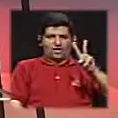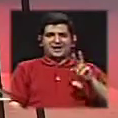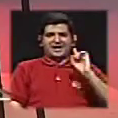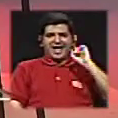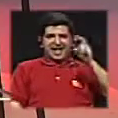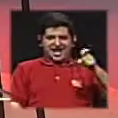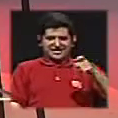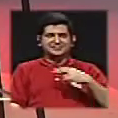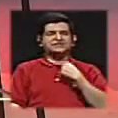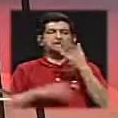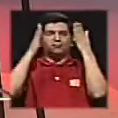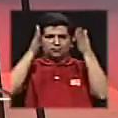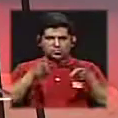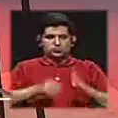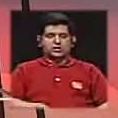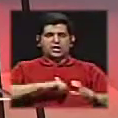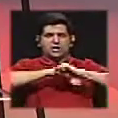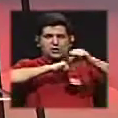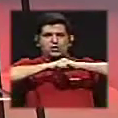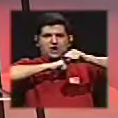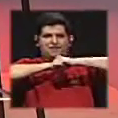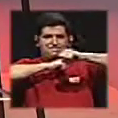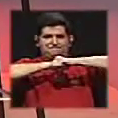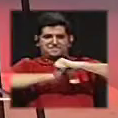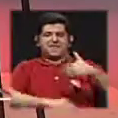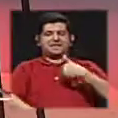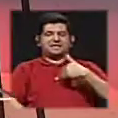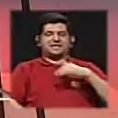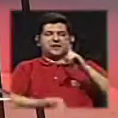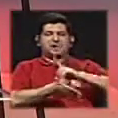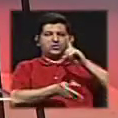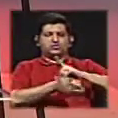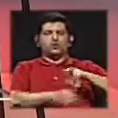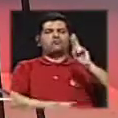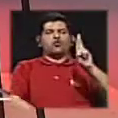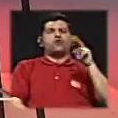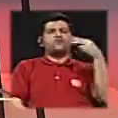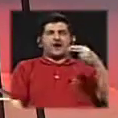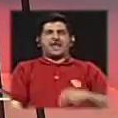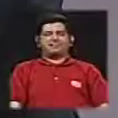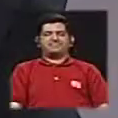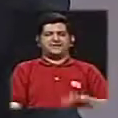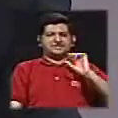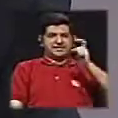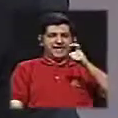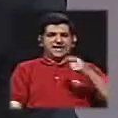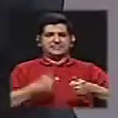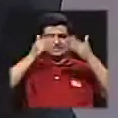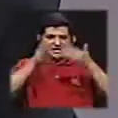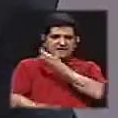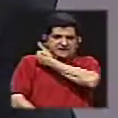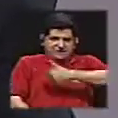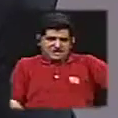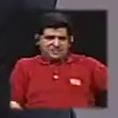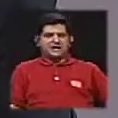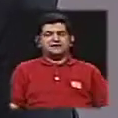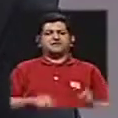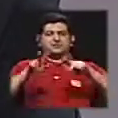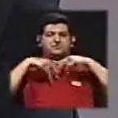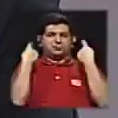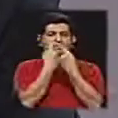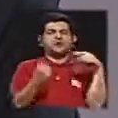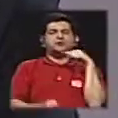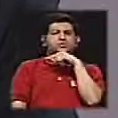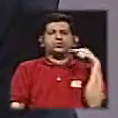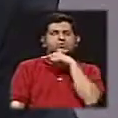ex vocero de la campaña del doctor Rodolfo Hernández, ex candidato presidencial del partido Unidad Social